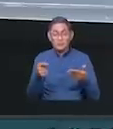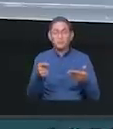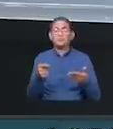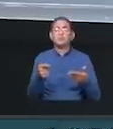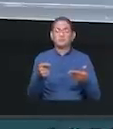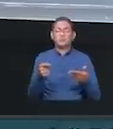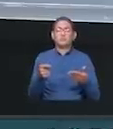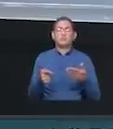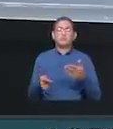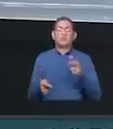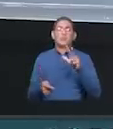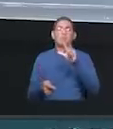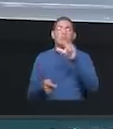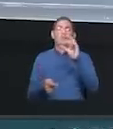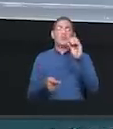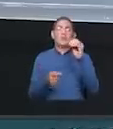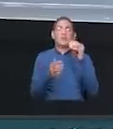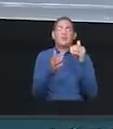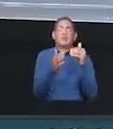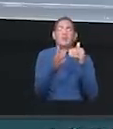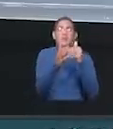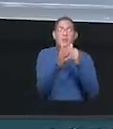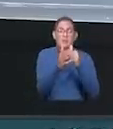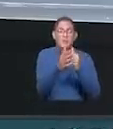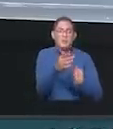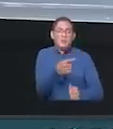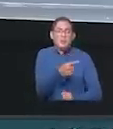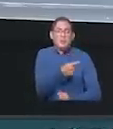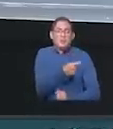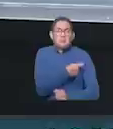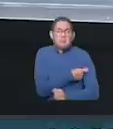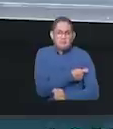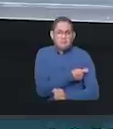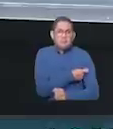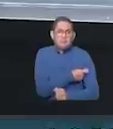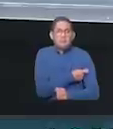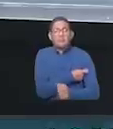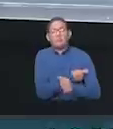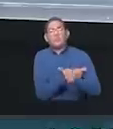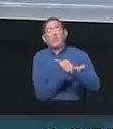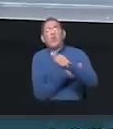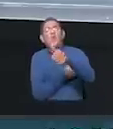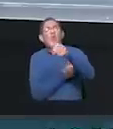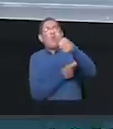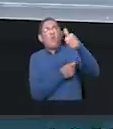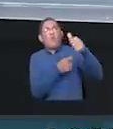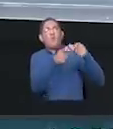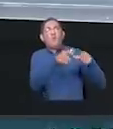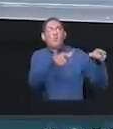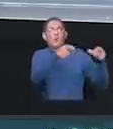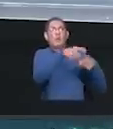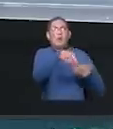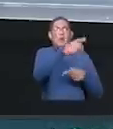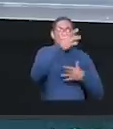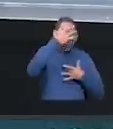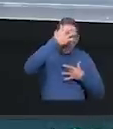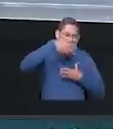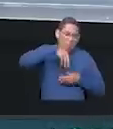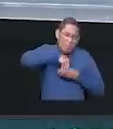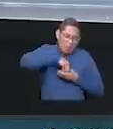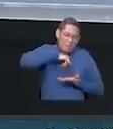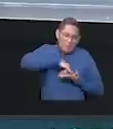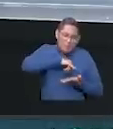30.000 dosis para pacientes crónicos en los otros circuitos donde no tengamos la estrategia caminando así que es